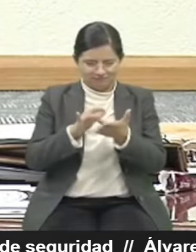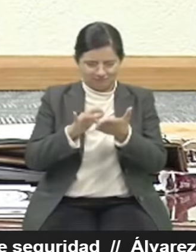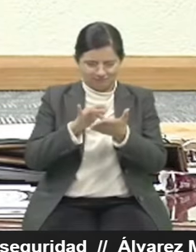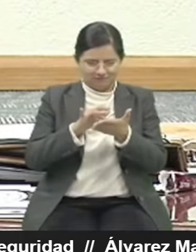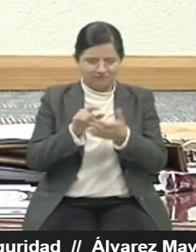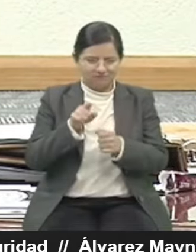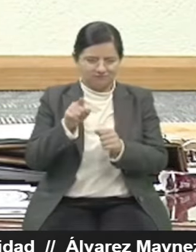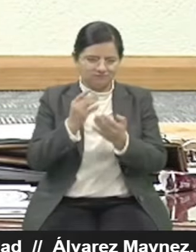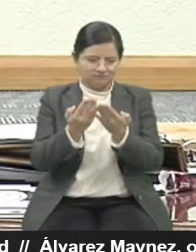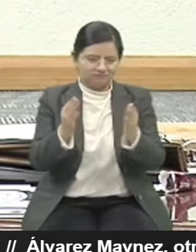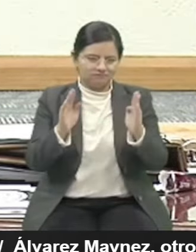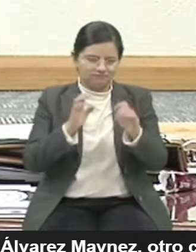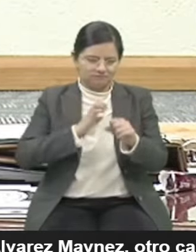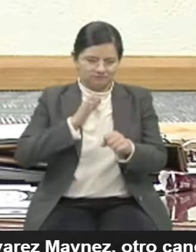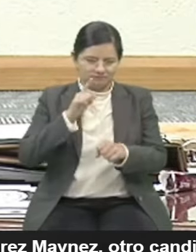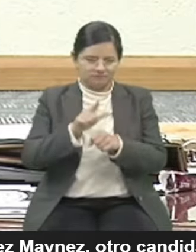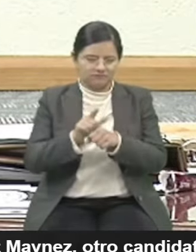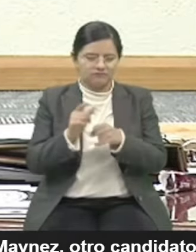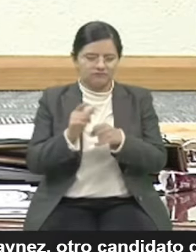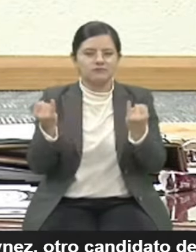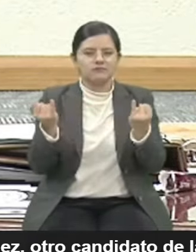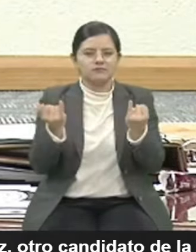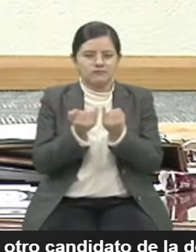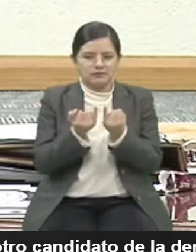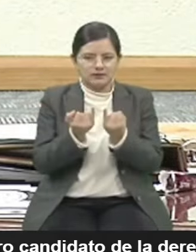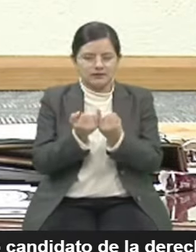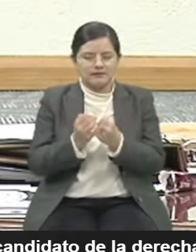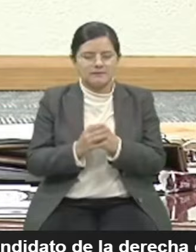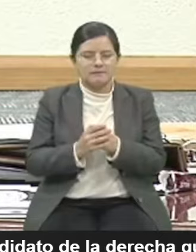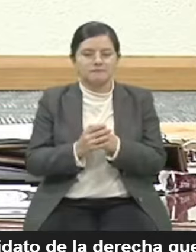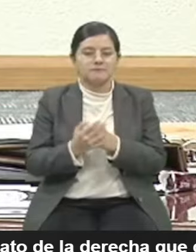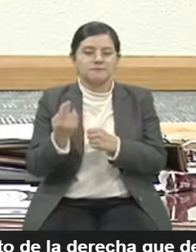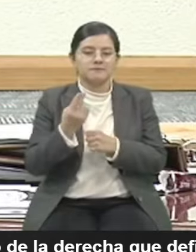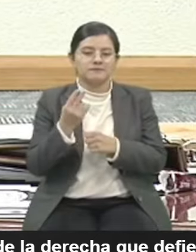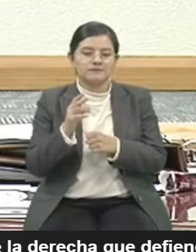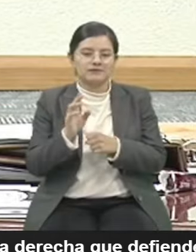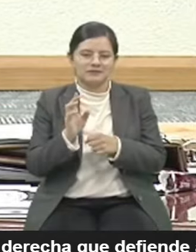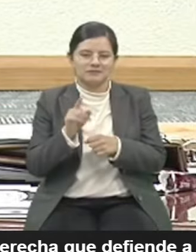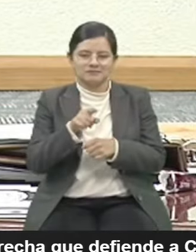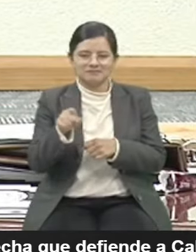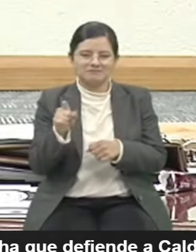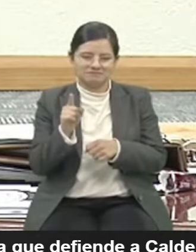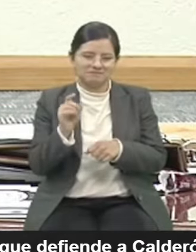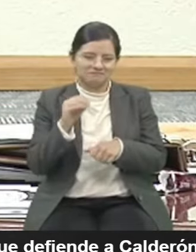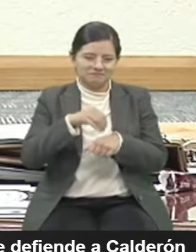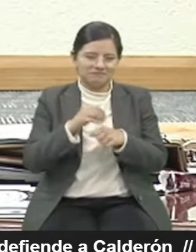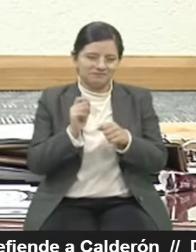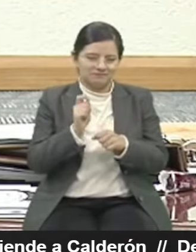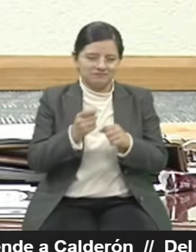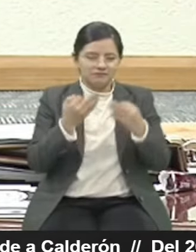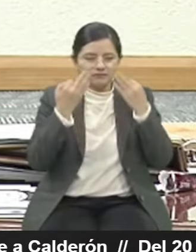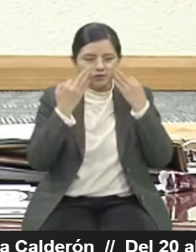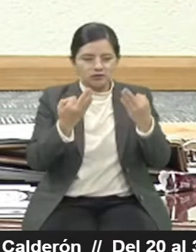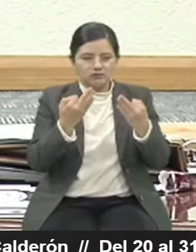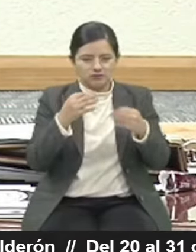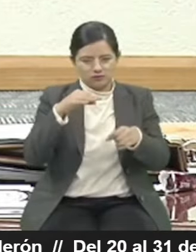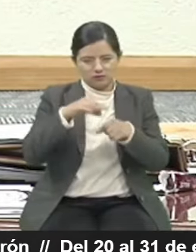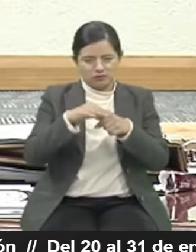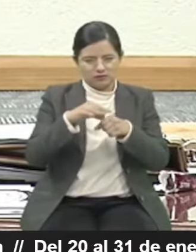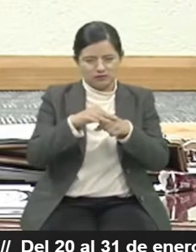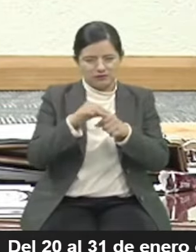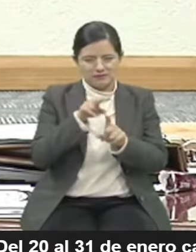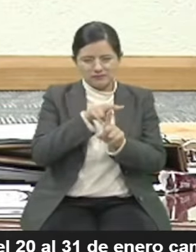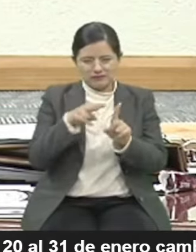las casillas especiales también eh de alguna manera incorporar la observación electoral con perspectiva de género y la